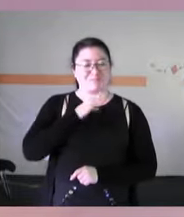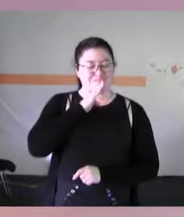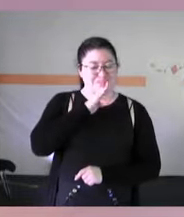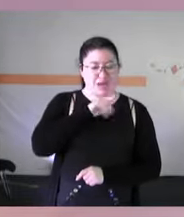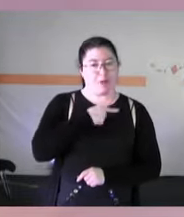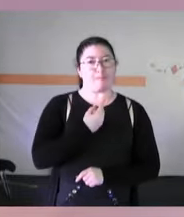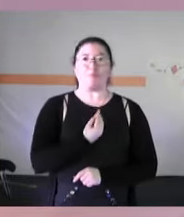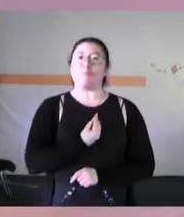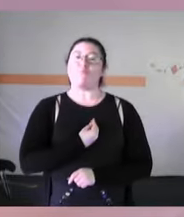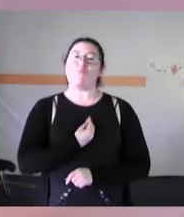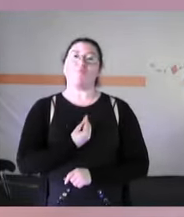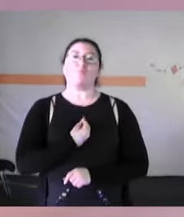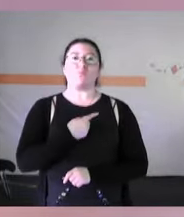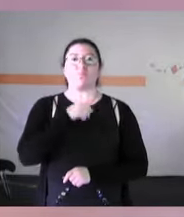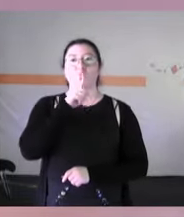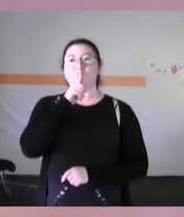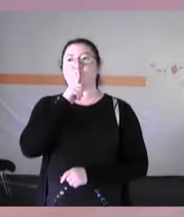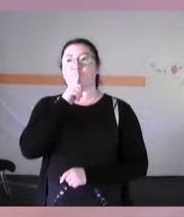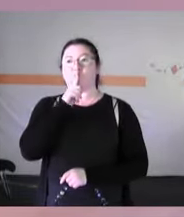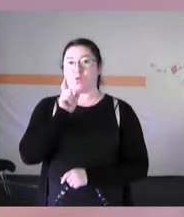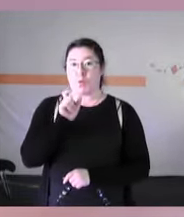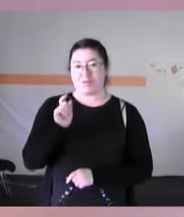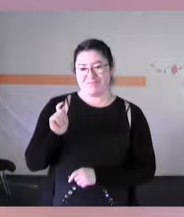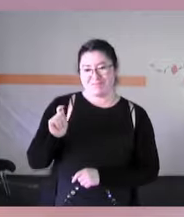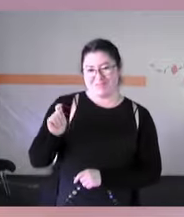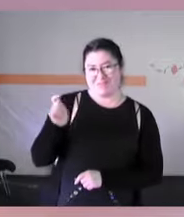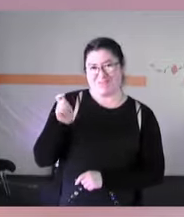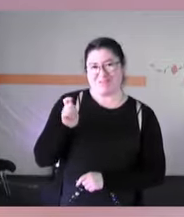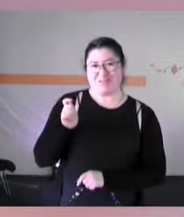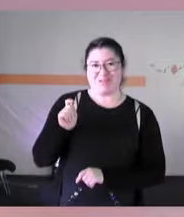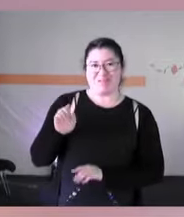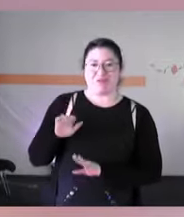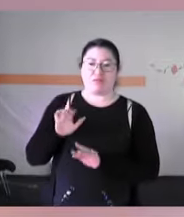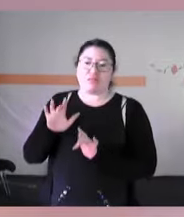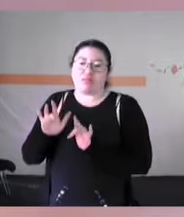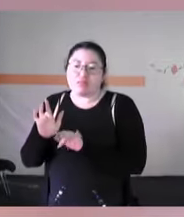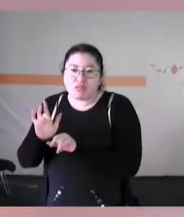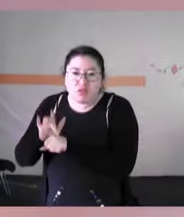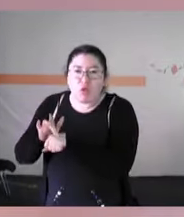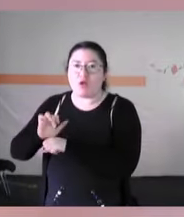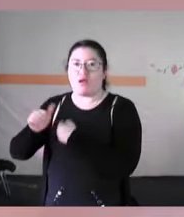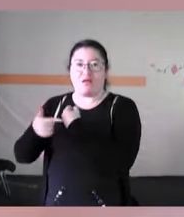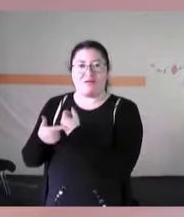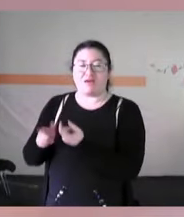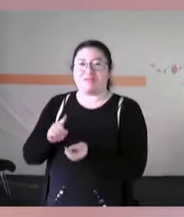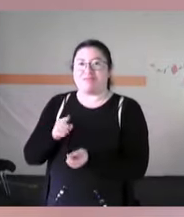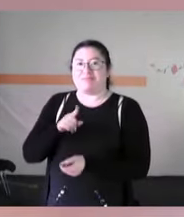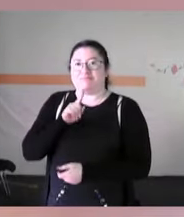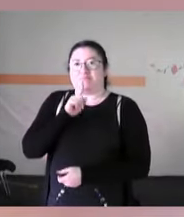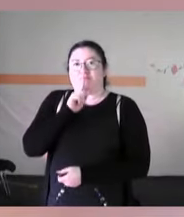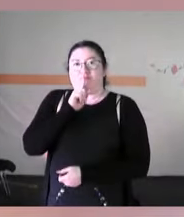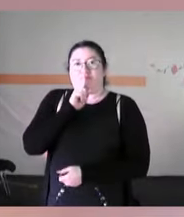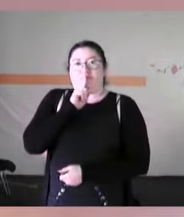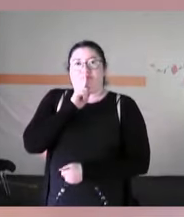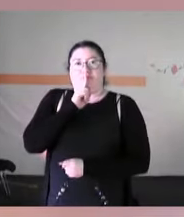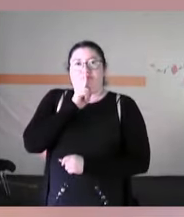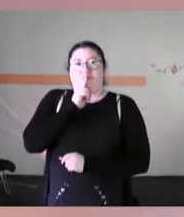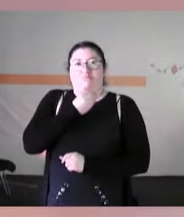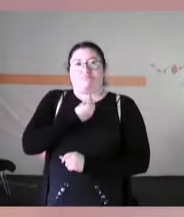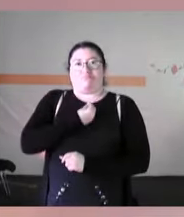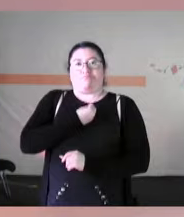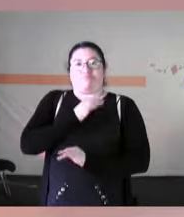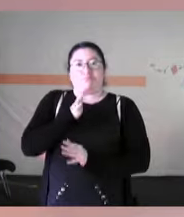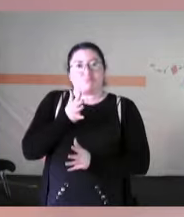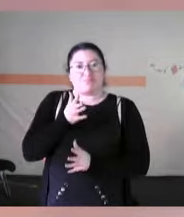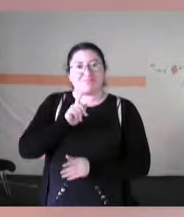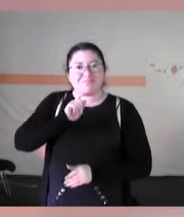no diga nada cuando el novio le hace cosas que ella no quiere que le hagan. Lo que hace es